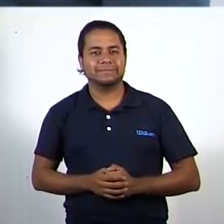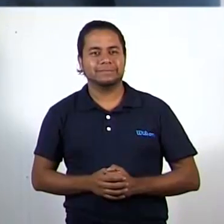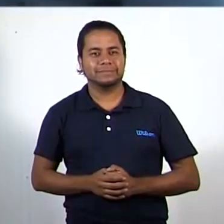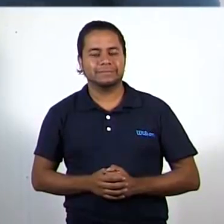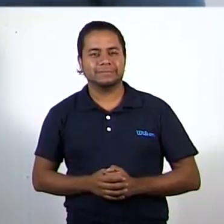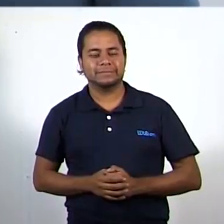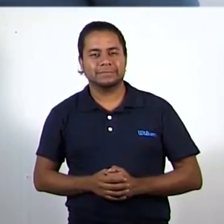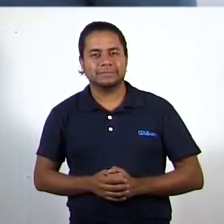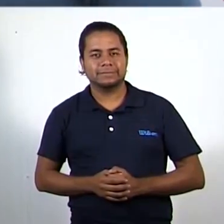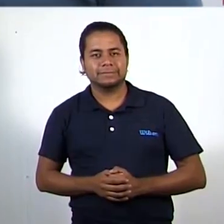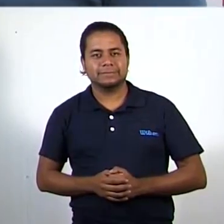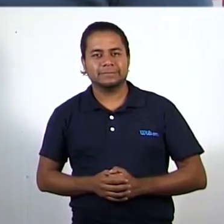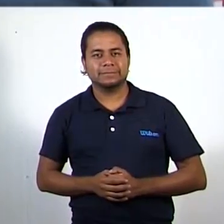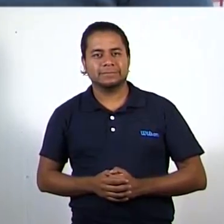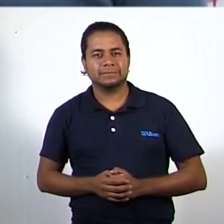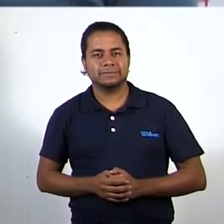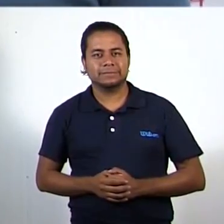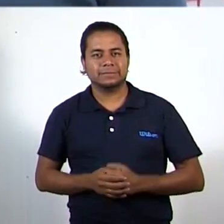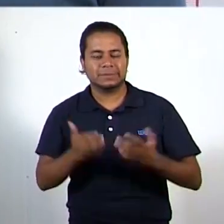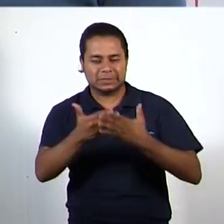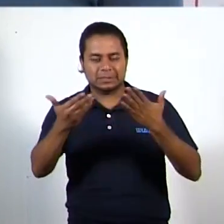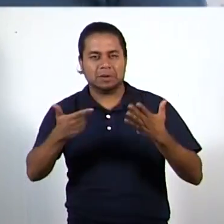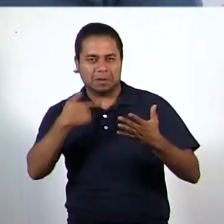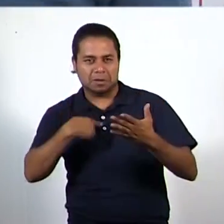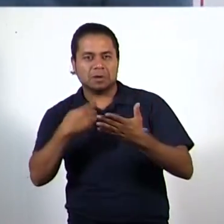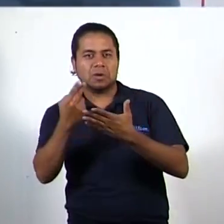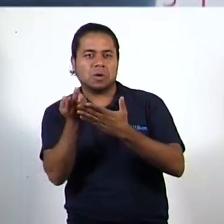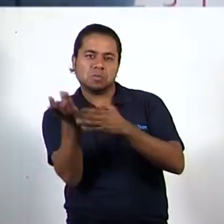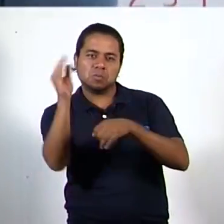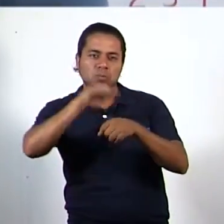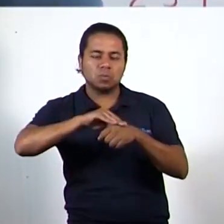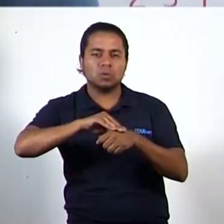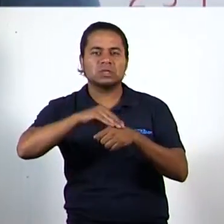Permíteme ponerle quién es el número más importante